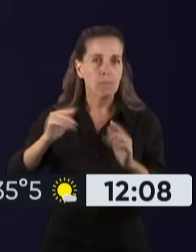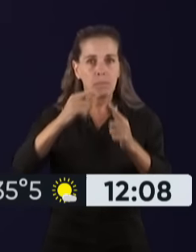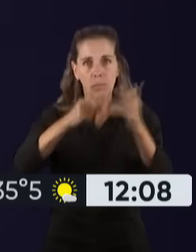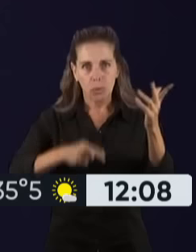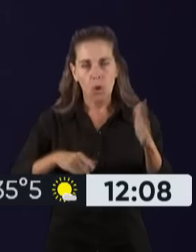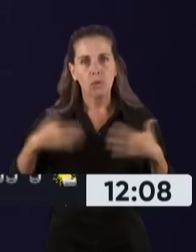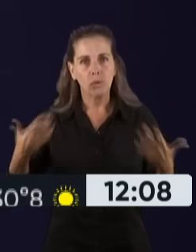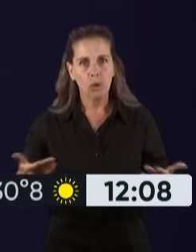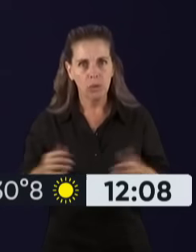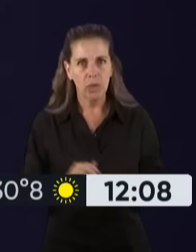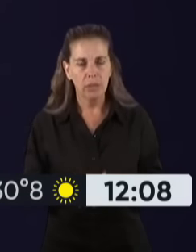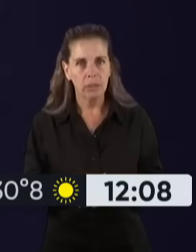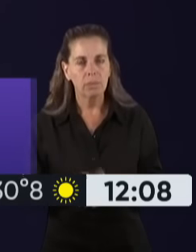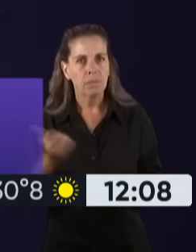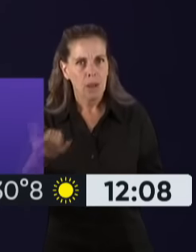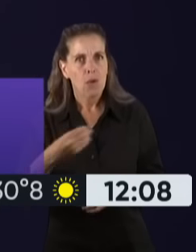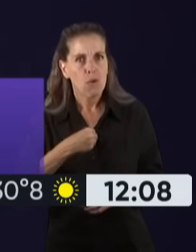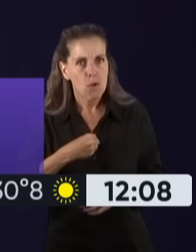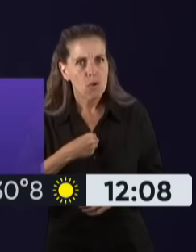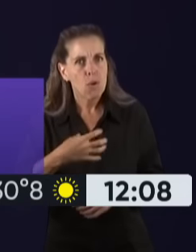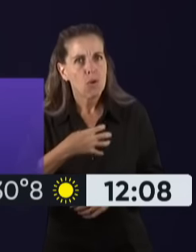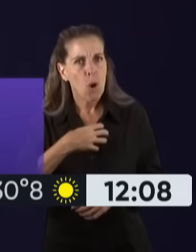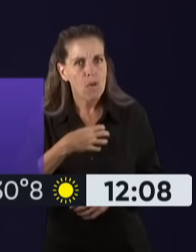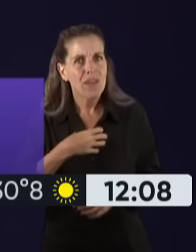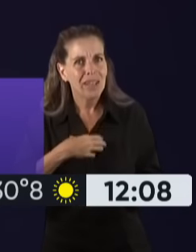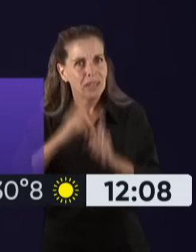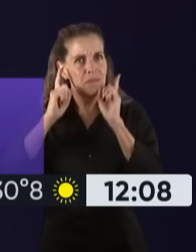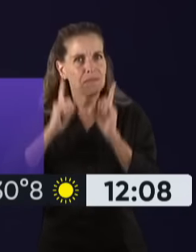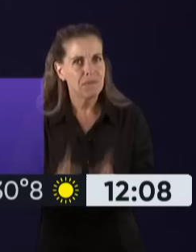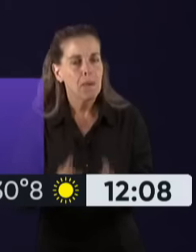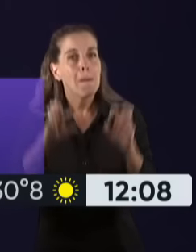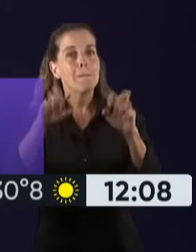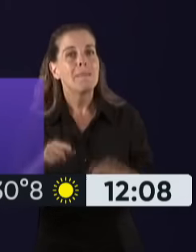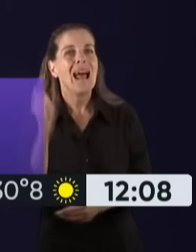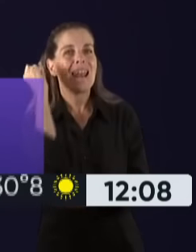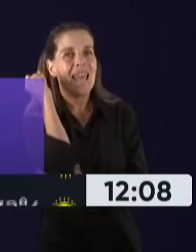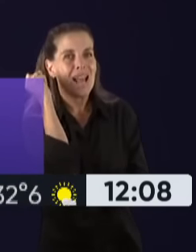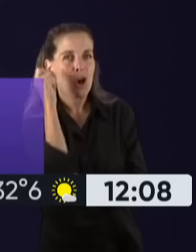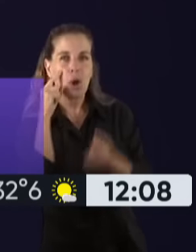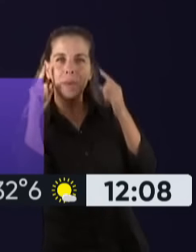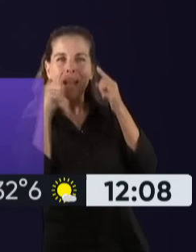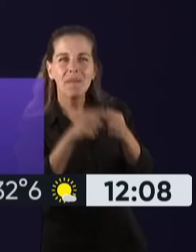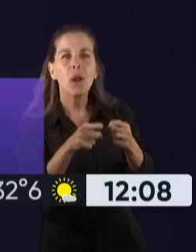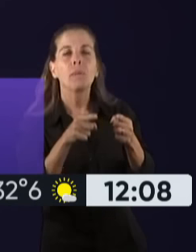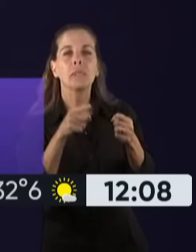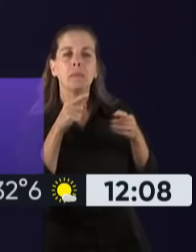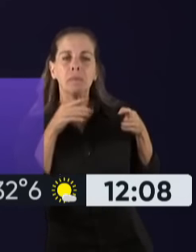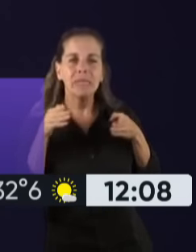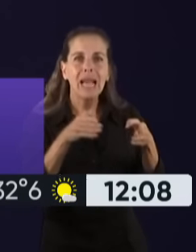tanto hay confianza en la sostenibilidad del plan económico y del camino que estamos